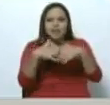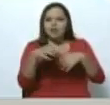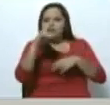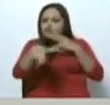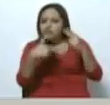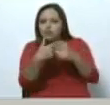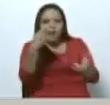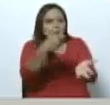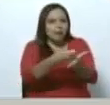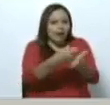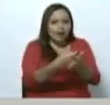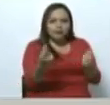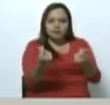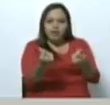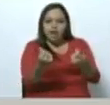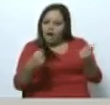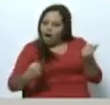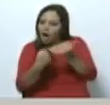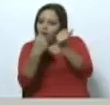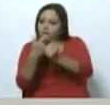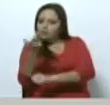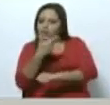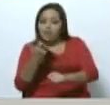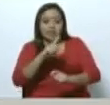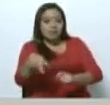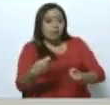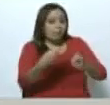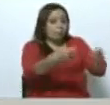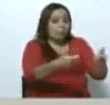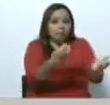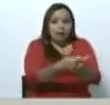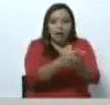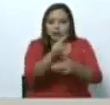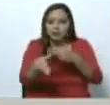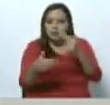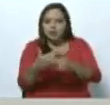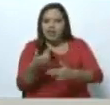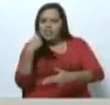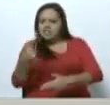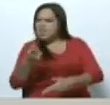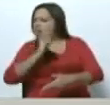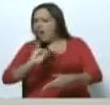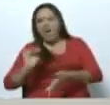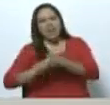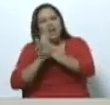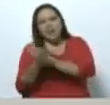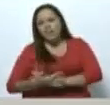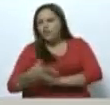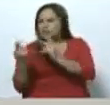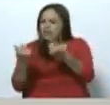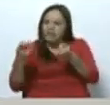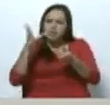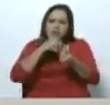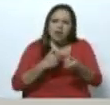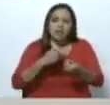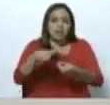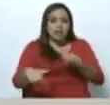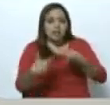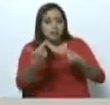pagaban sus créditos, que se declaraban en quiebra y que lo único que hacían era traer por los puertos lo